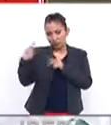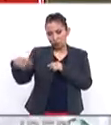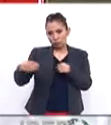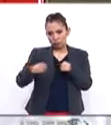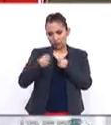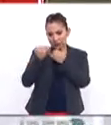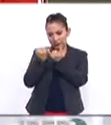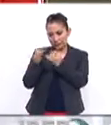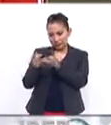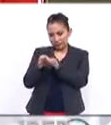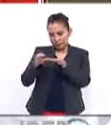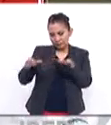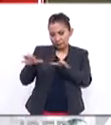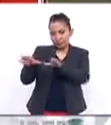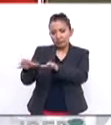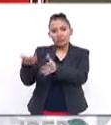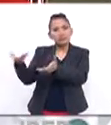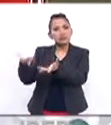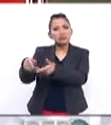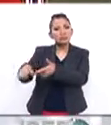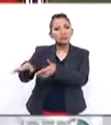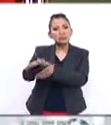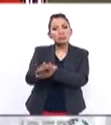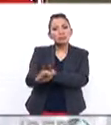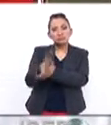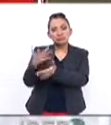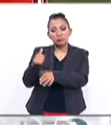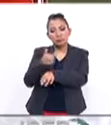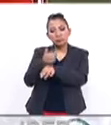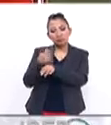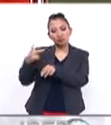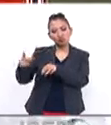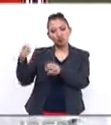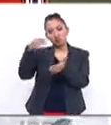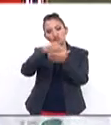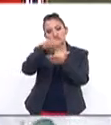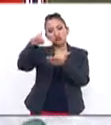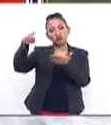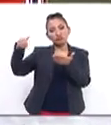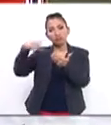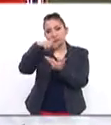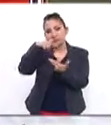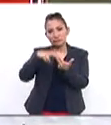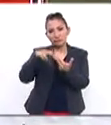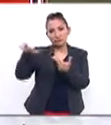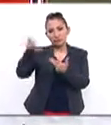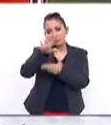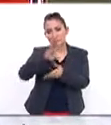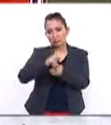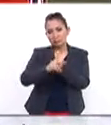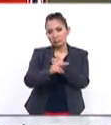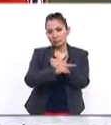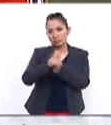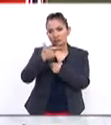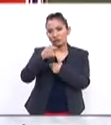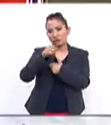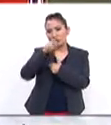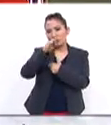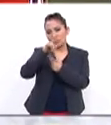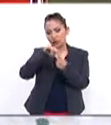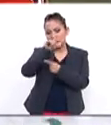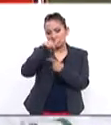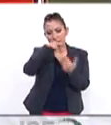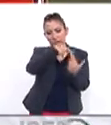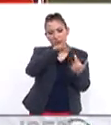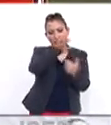vida independiente, lo que hicieron fue consolidar su presencia primero en la región de los países del Golfo, después